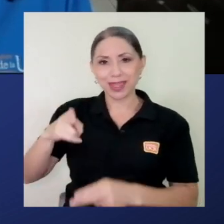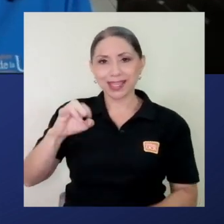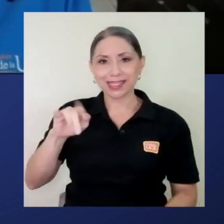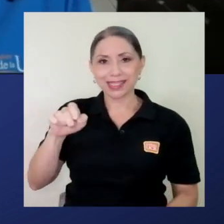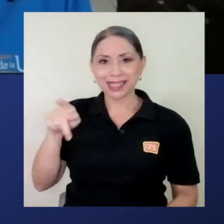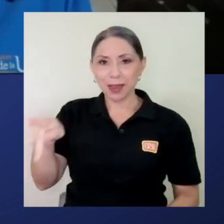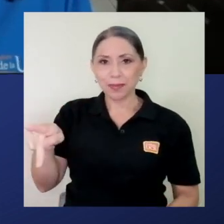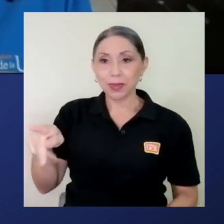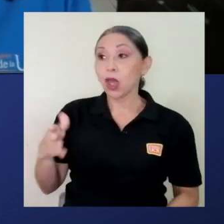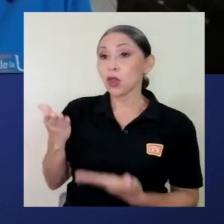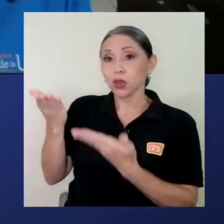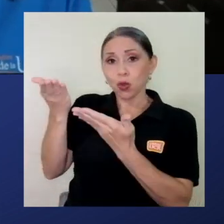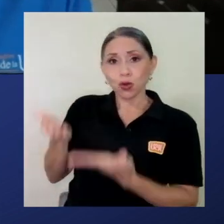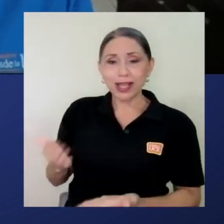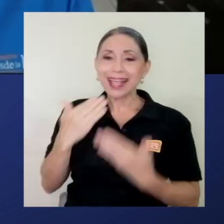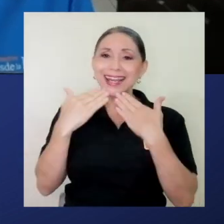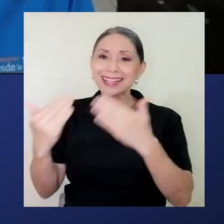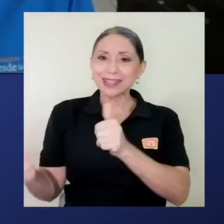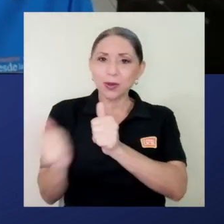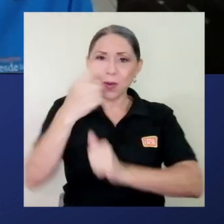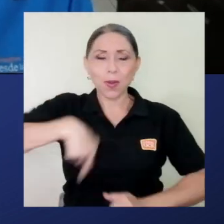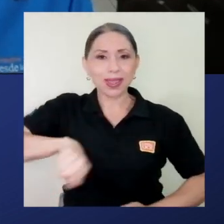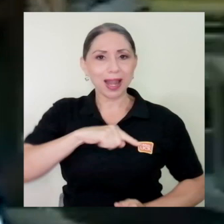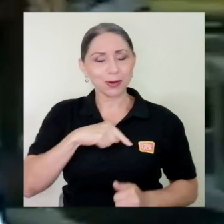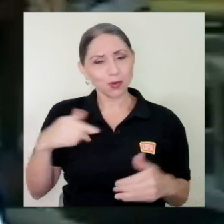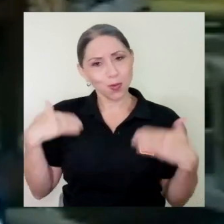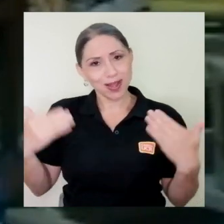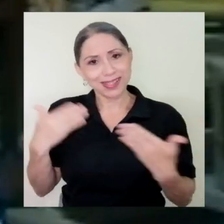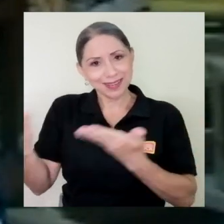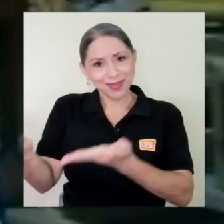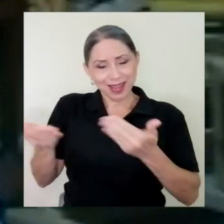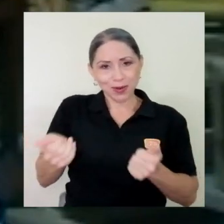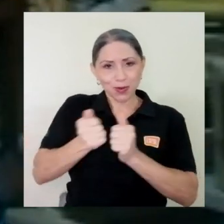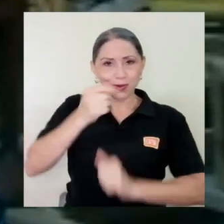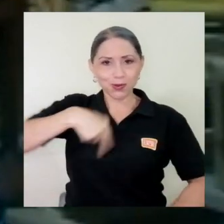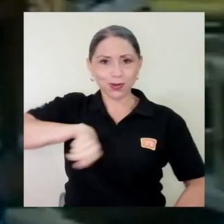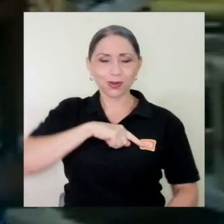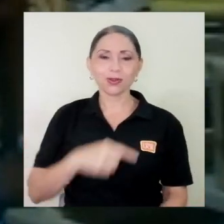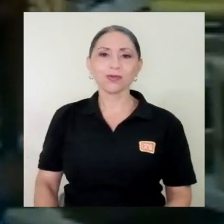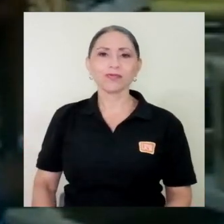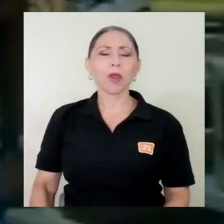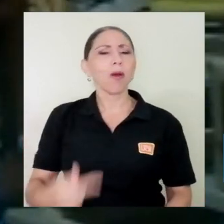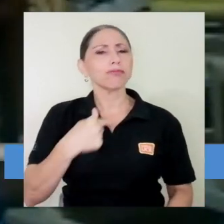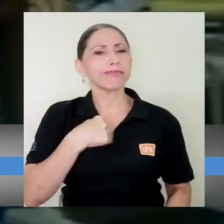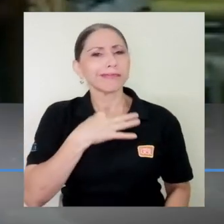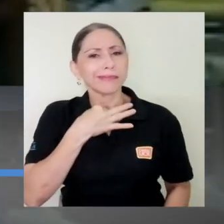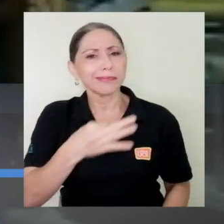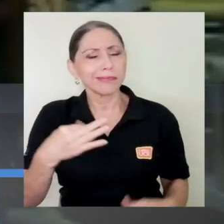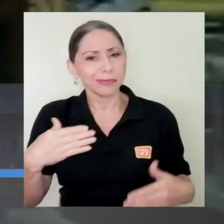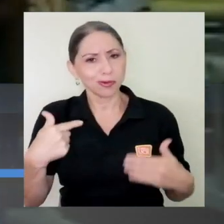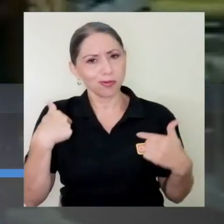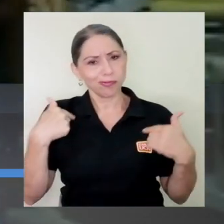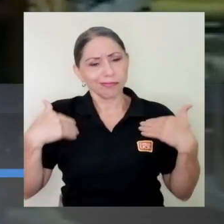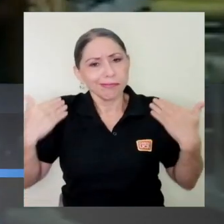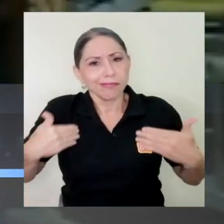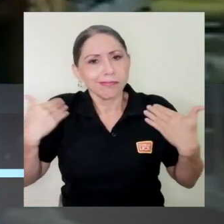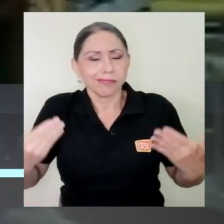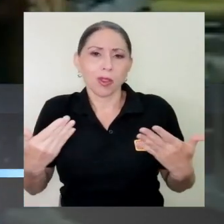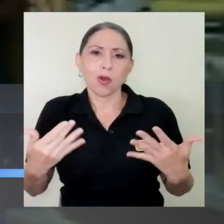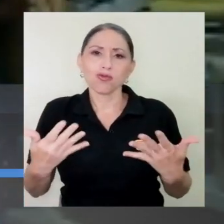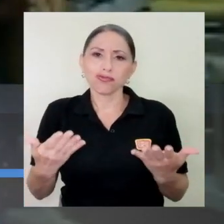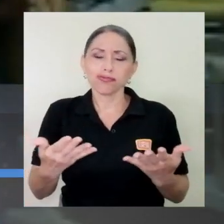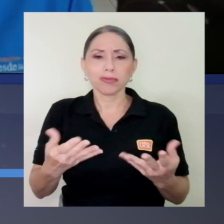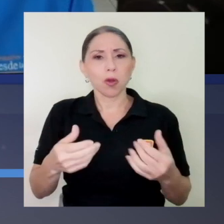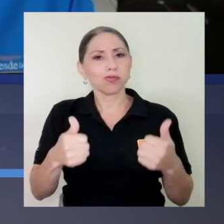por acompañarnos y un placer tenerlo acá con nosotros. El gusto es mío y es un placer nuevamente conversar con toda